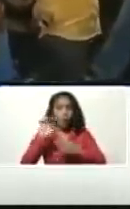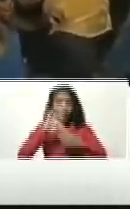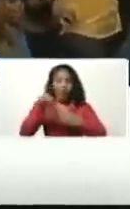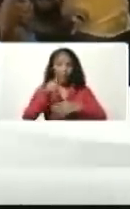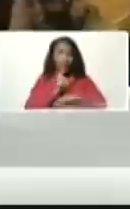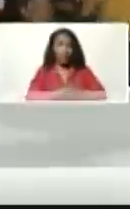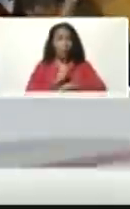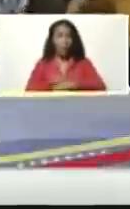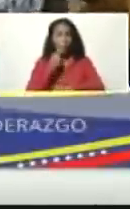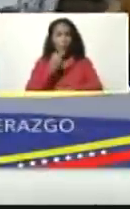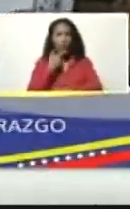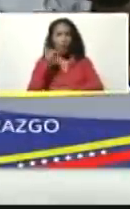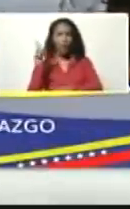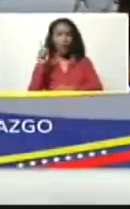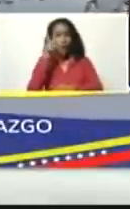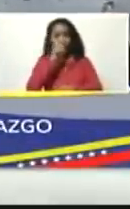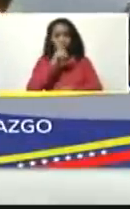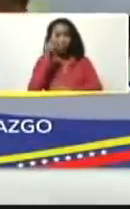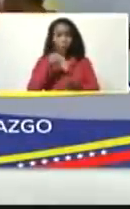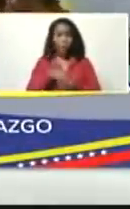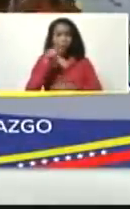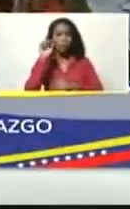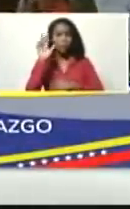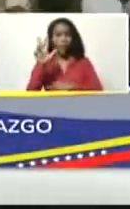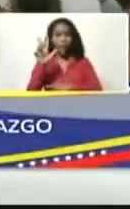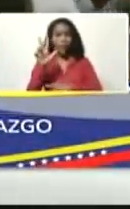periodo hermoso, entre el año